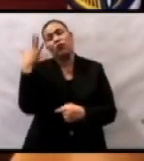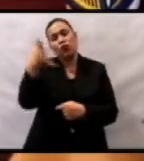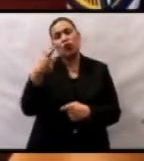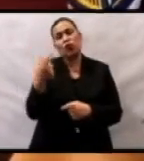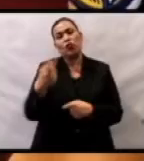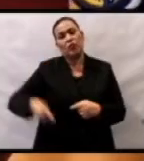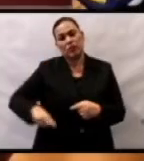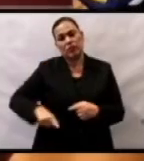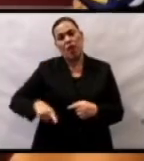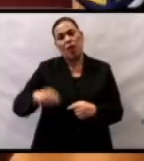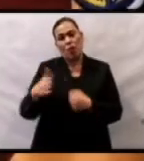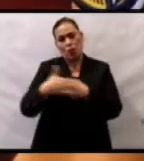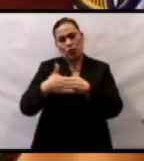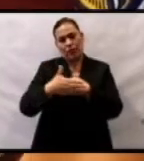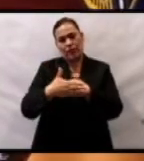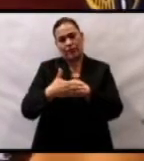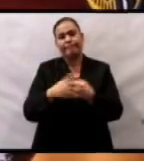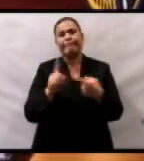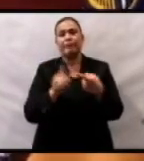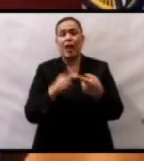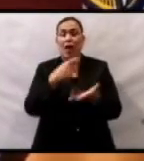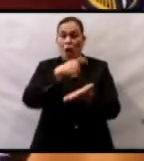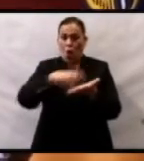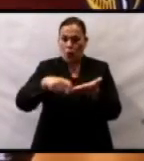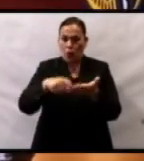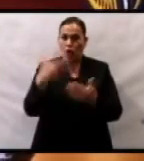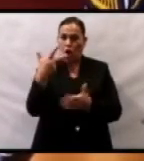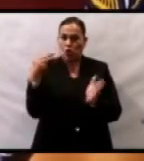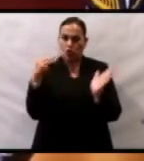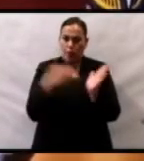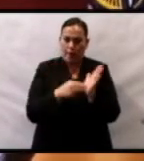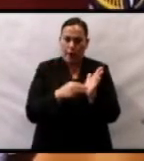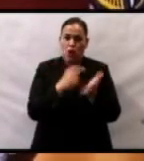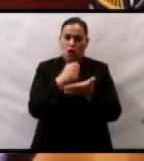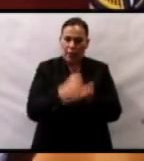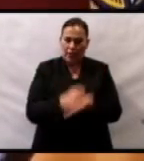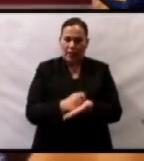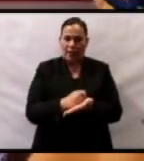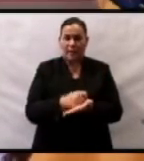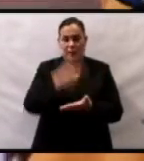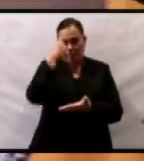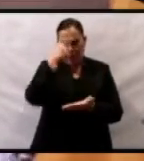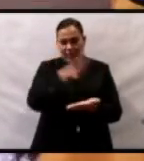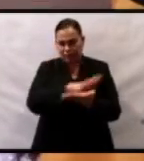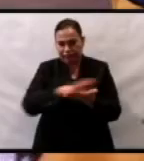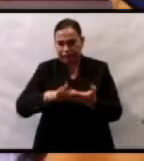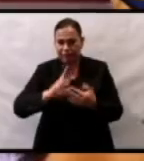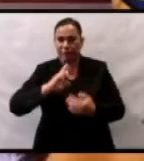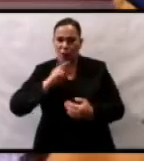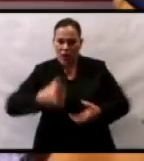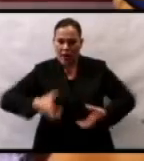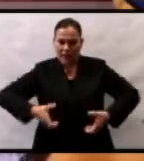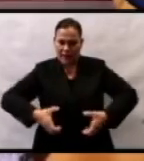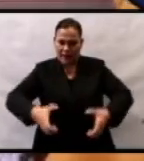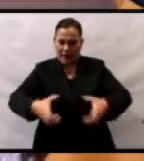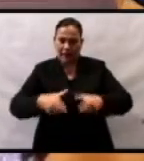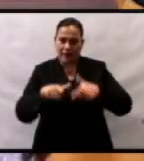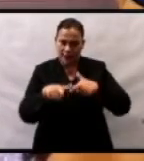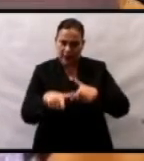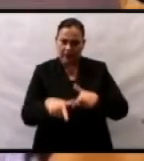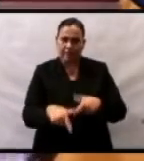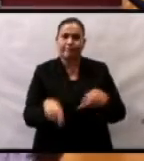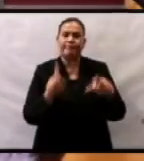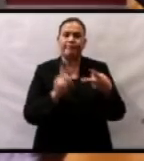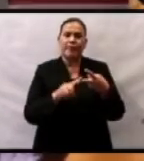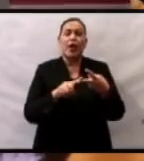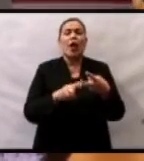están la compra asegurada de 8 mil toneladas de asfalto para el mejoramiento de las calles, la